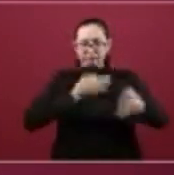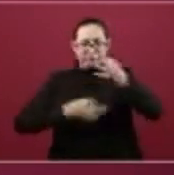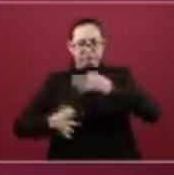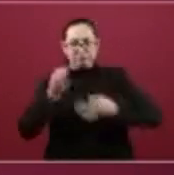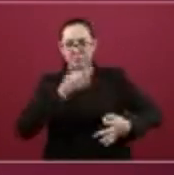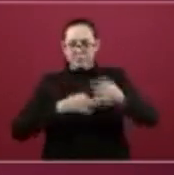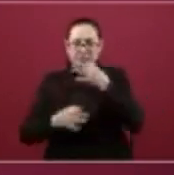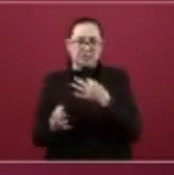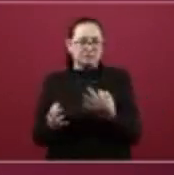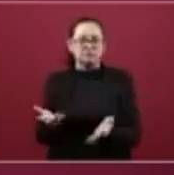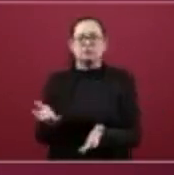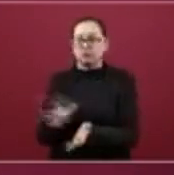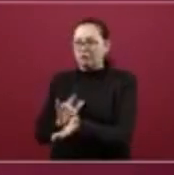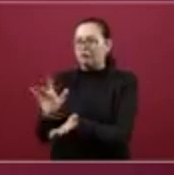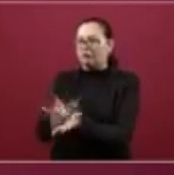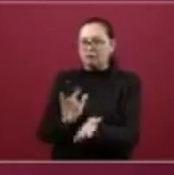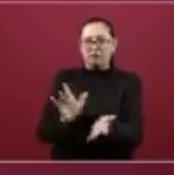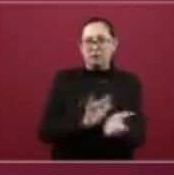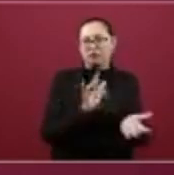recoger